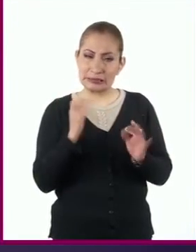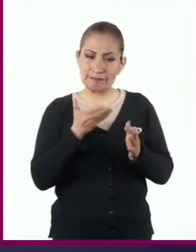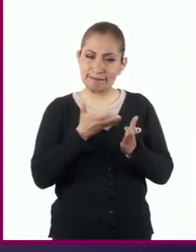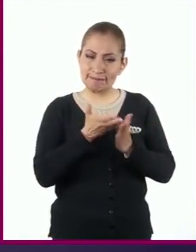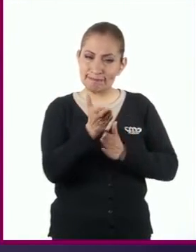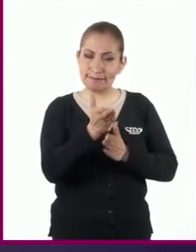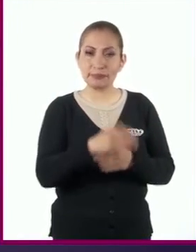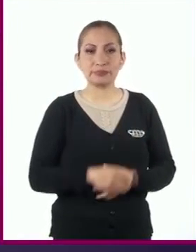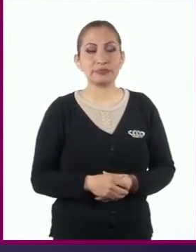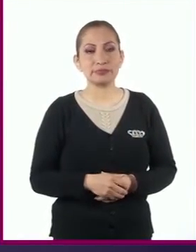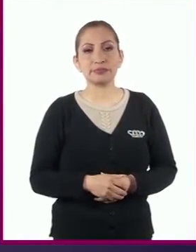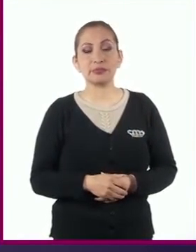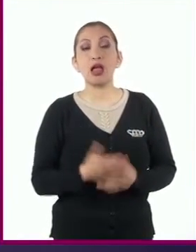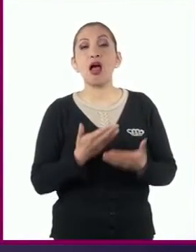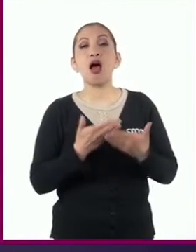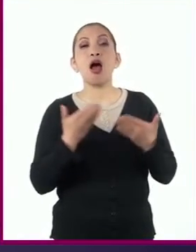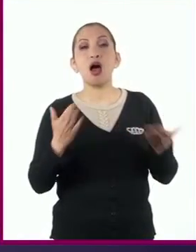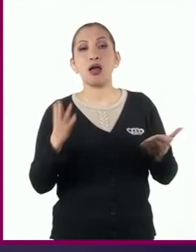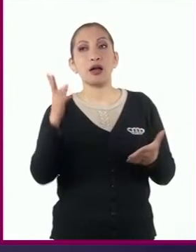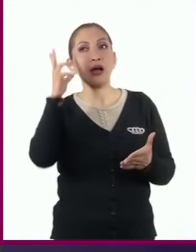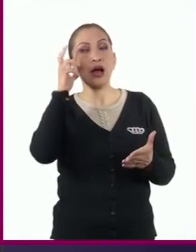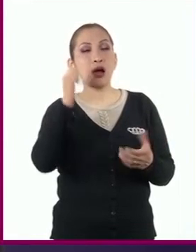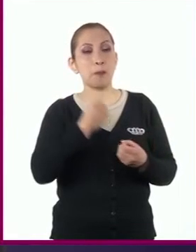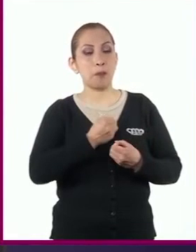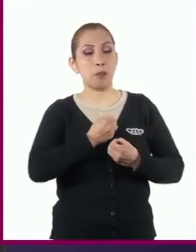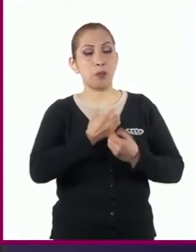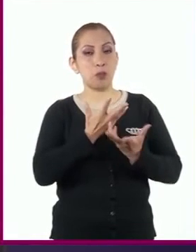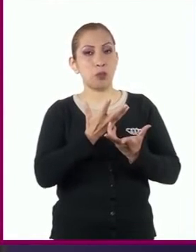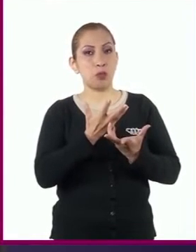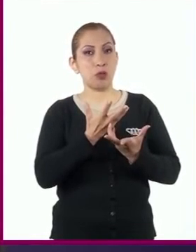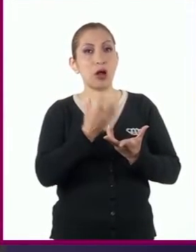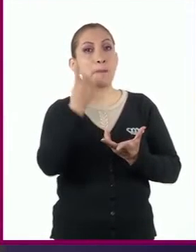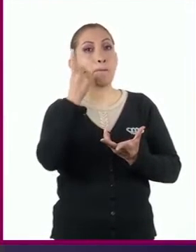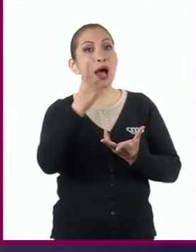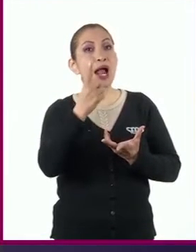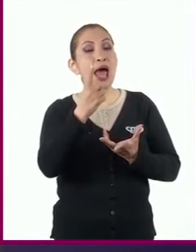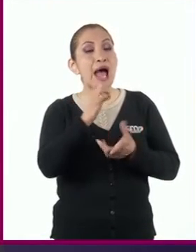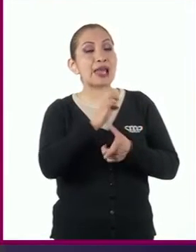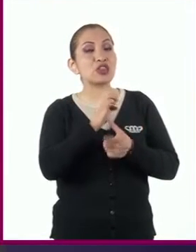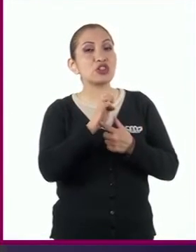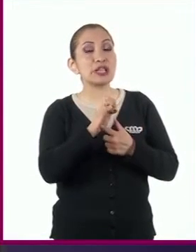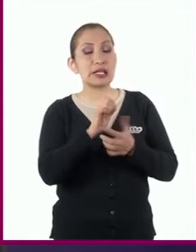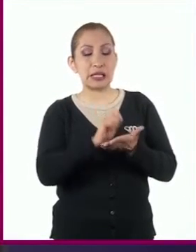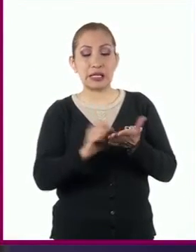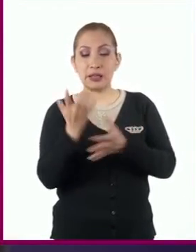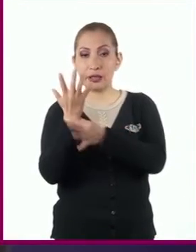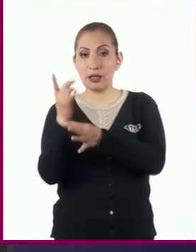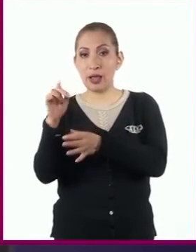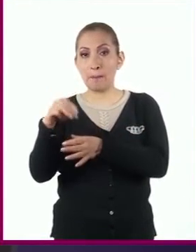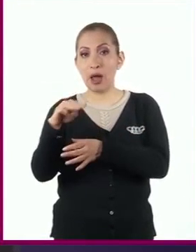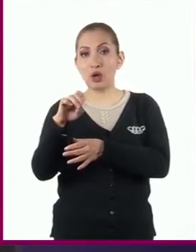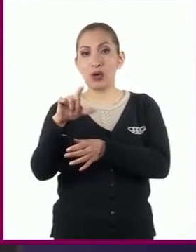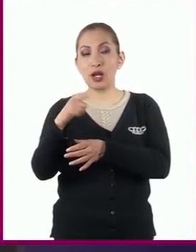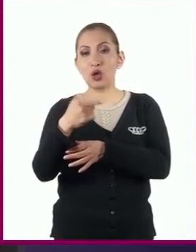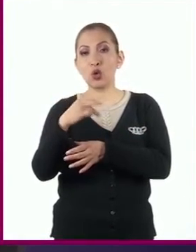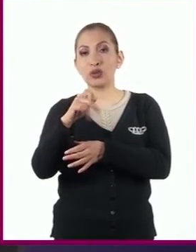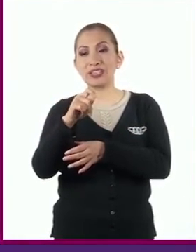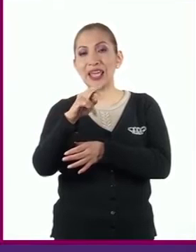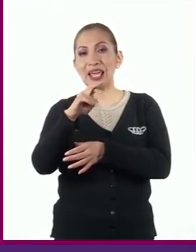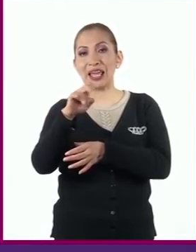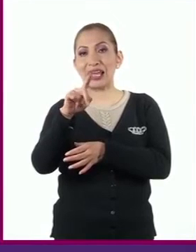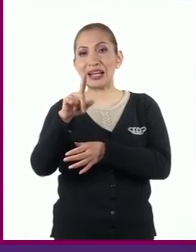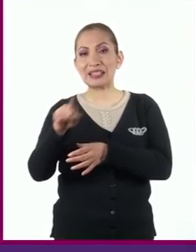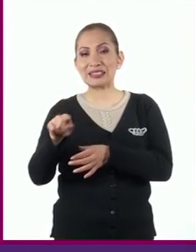letra. Ahora escuchemos el poema Para entonces, del escritor Manuel Gutiérrez Nájera.